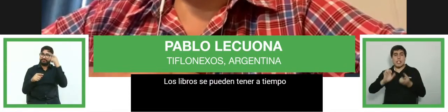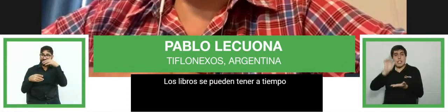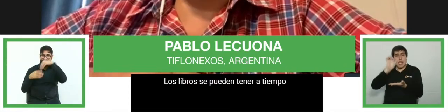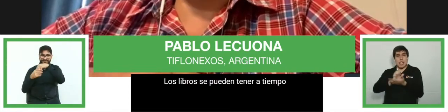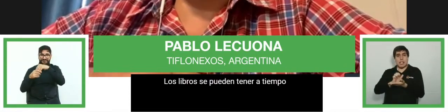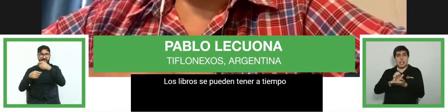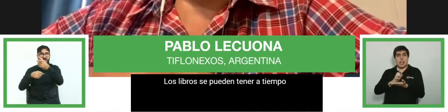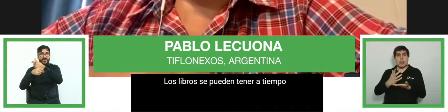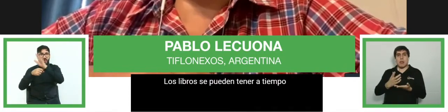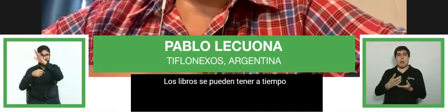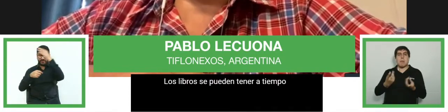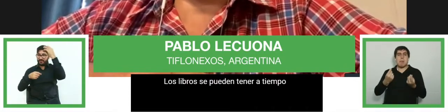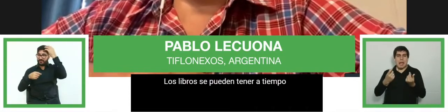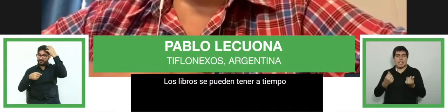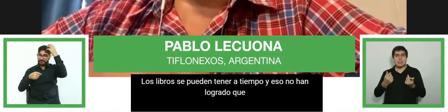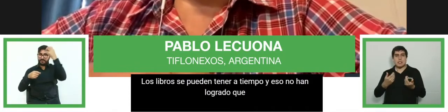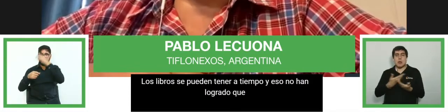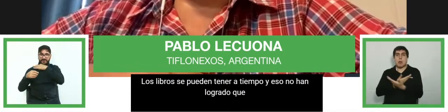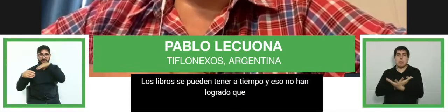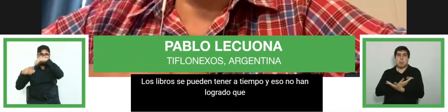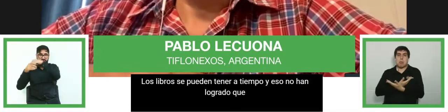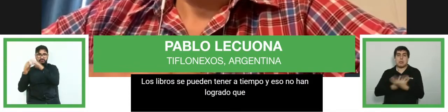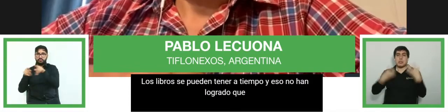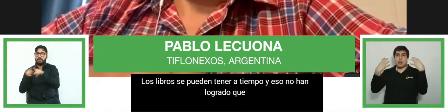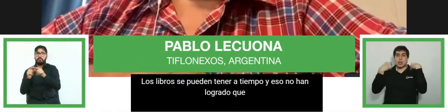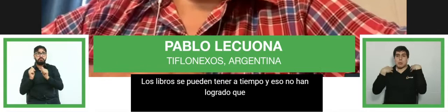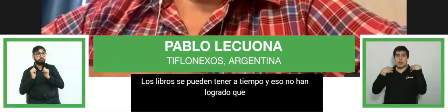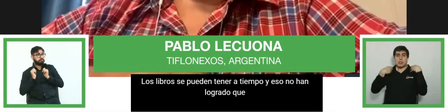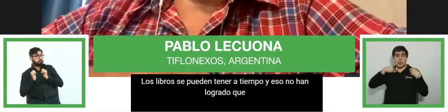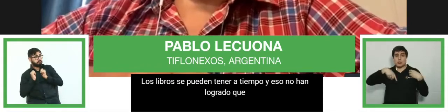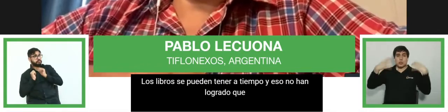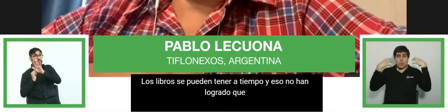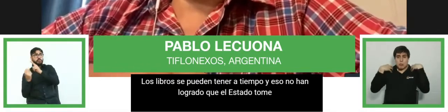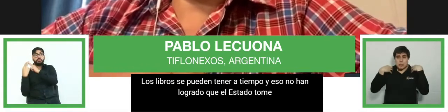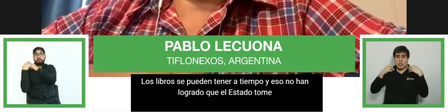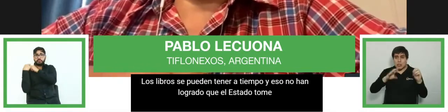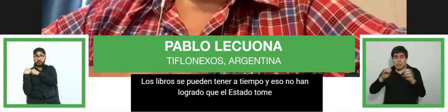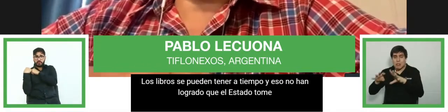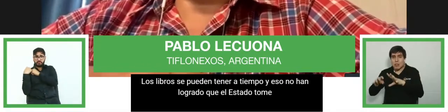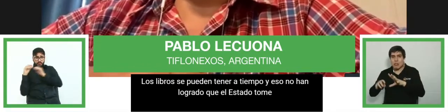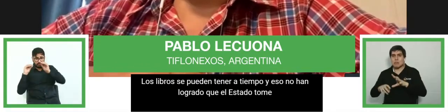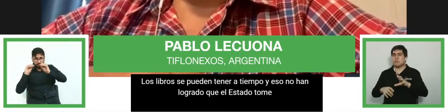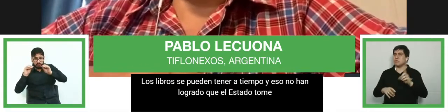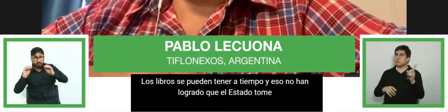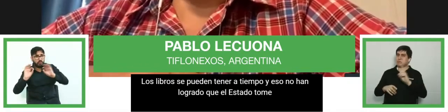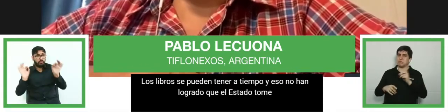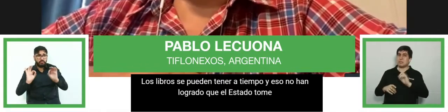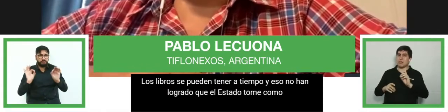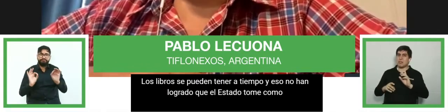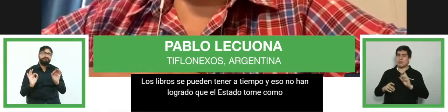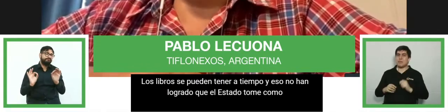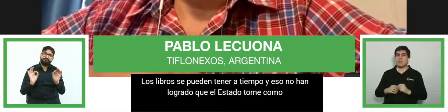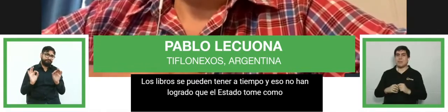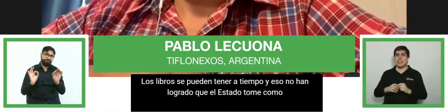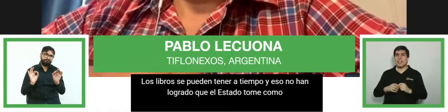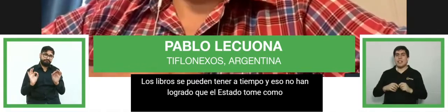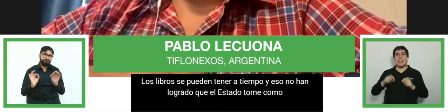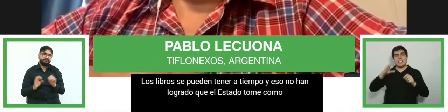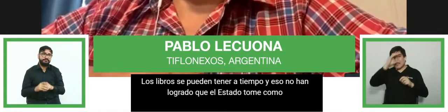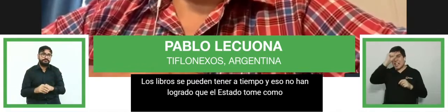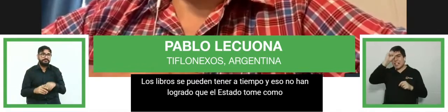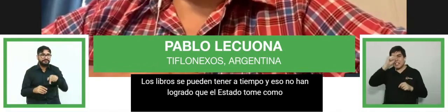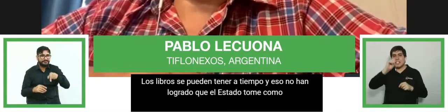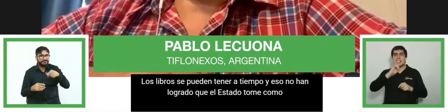su responsabilidad hacer esos materiales accesibles. Esto es algo que pasa en Argentina y sé que en muchos otros países de América Latina pasa lo mismo.